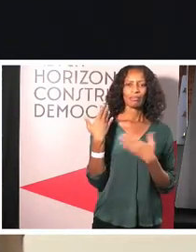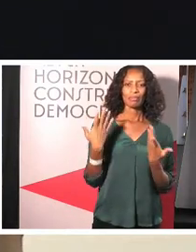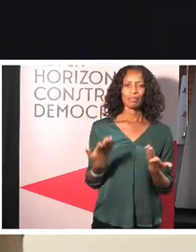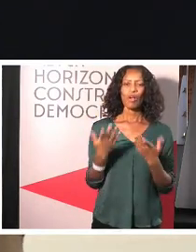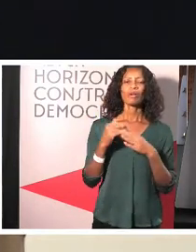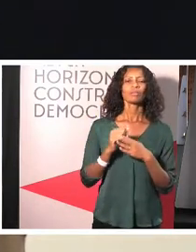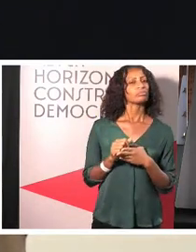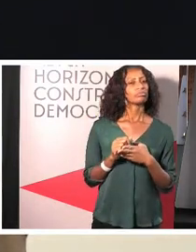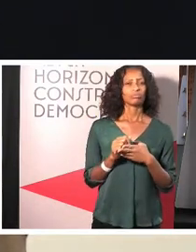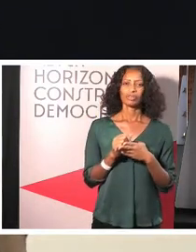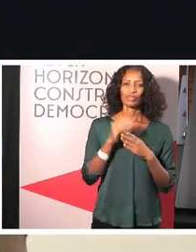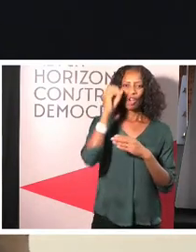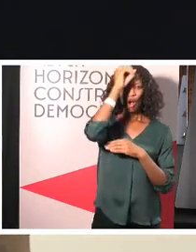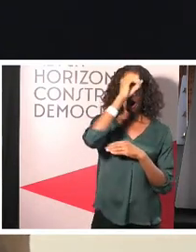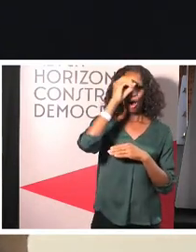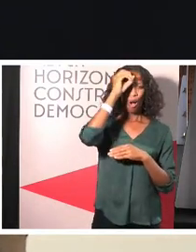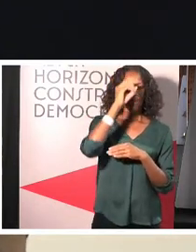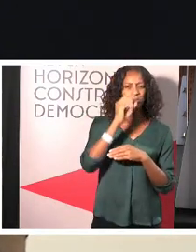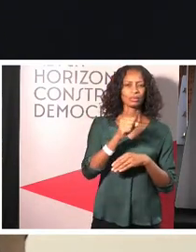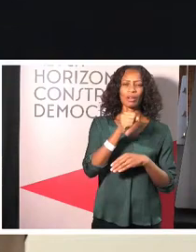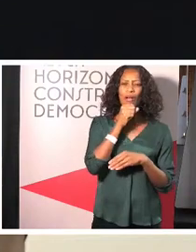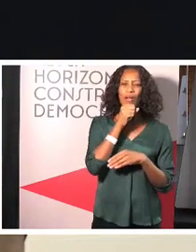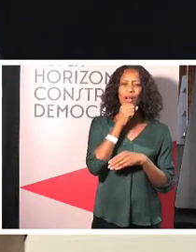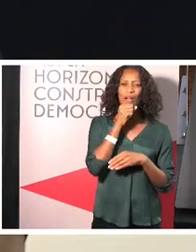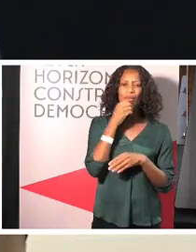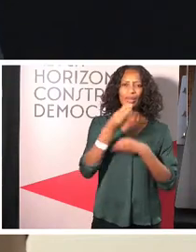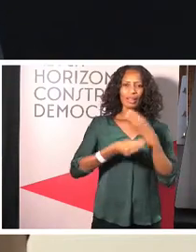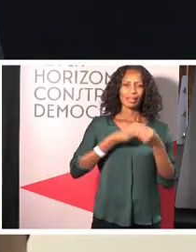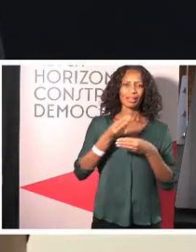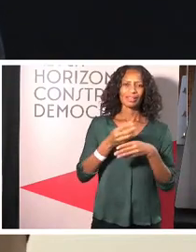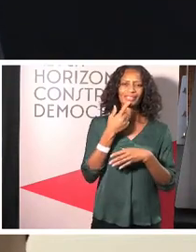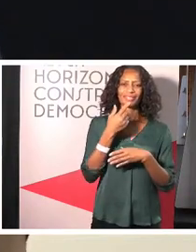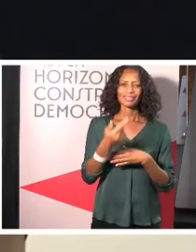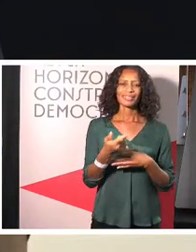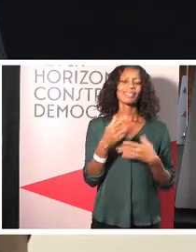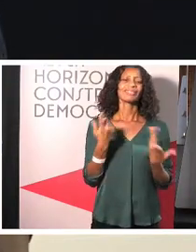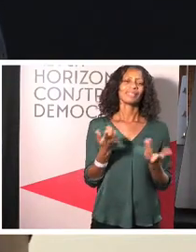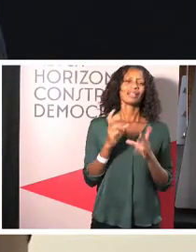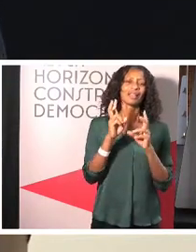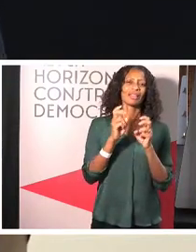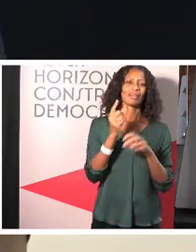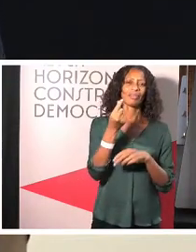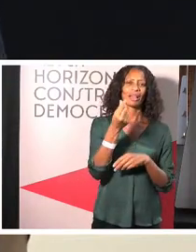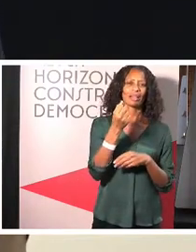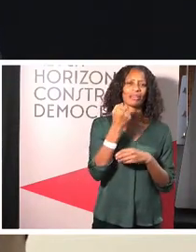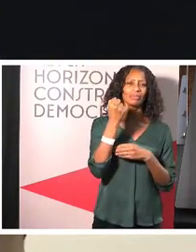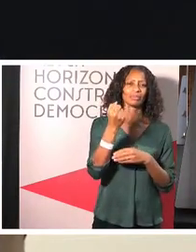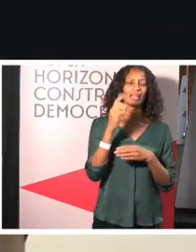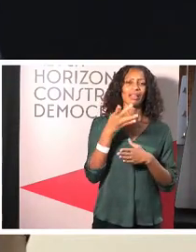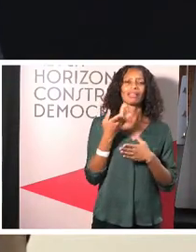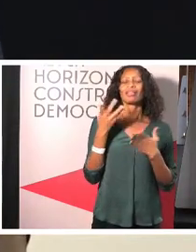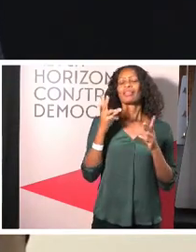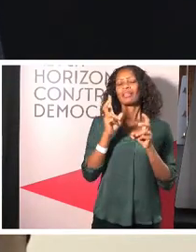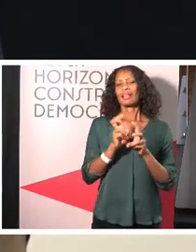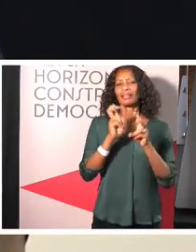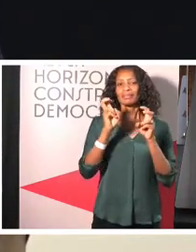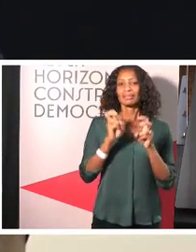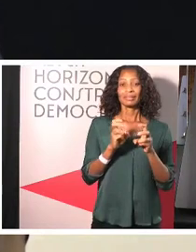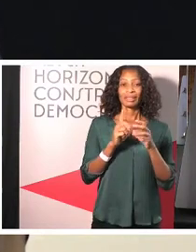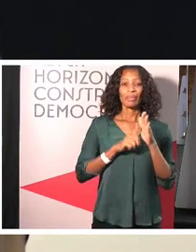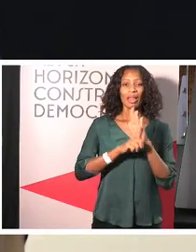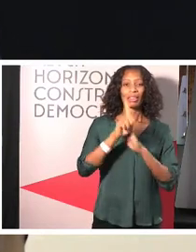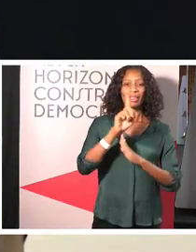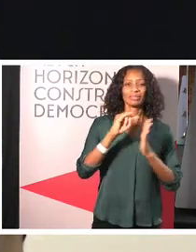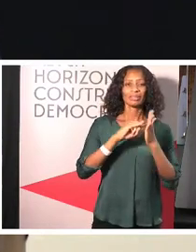vieja, muy centrada en el análisis de Marx, el Capital, ¿no?, por donde yo afirmaba que, llegados a este momento de desarrollo tecnológico, a esta enorme ofensiva